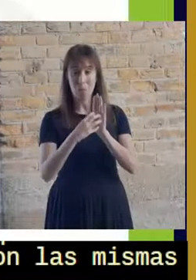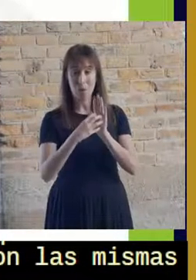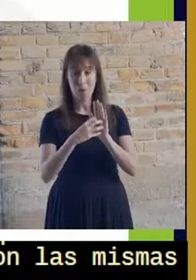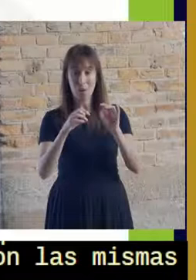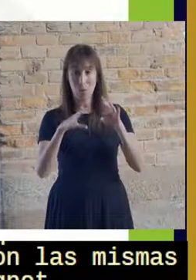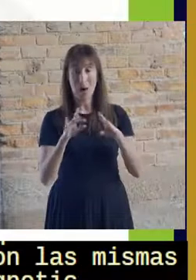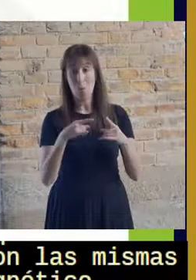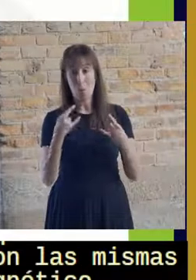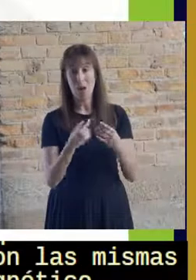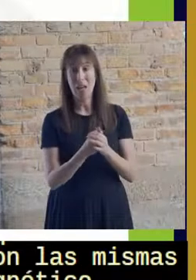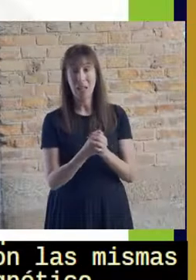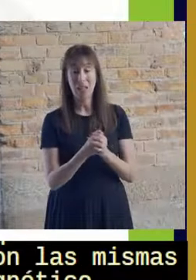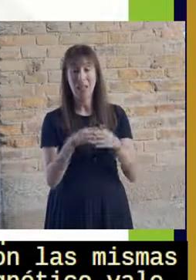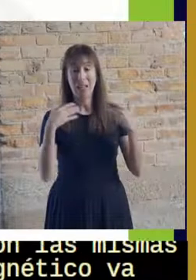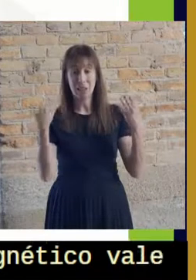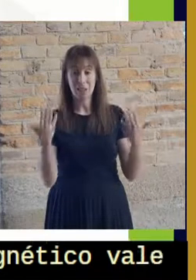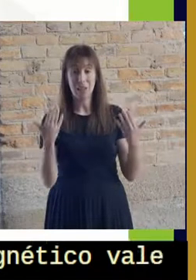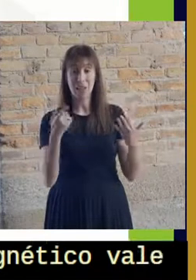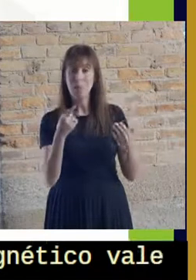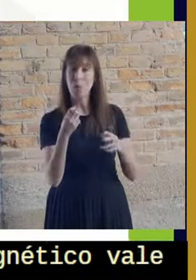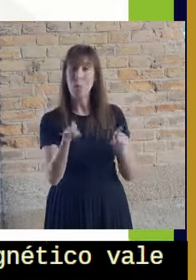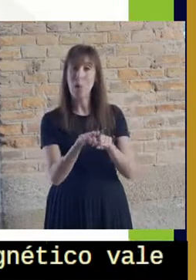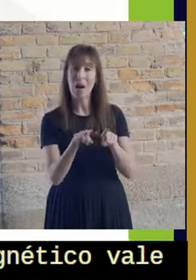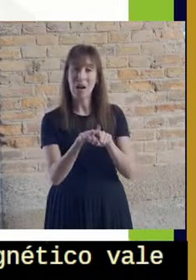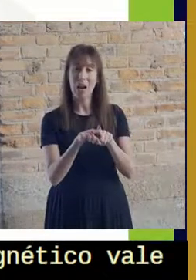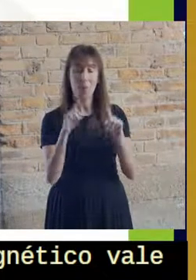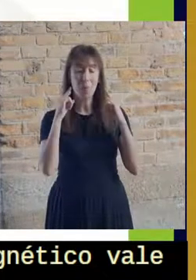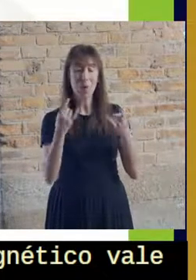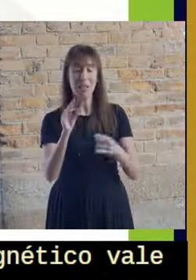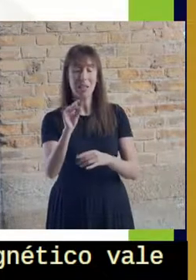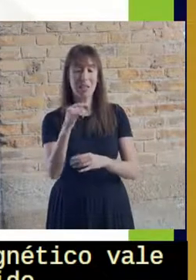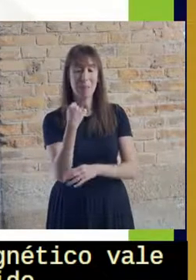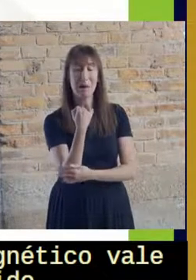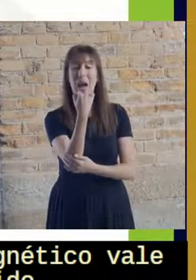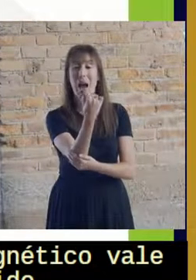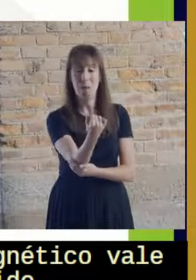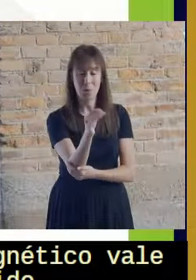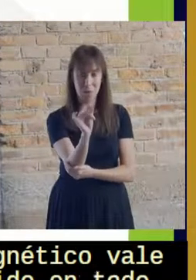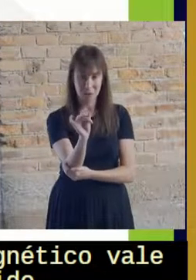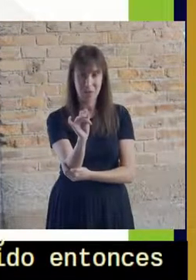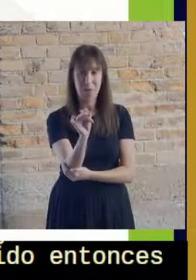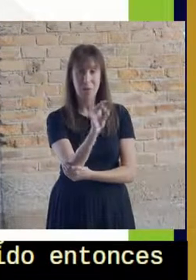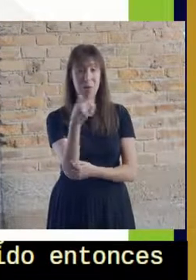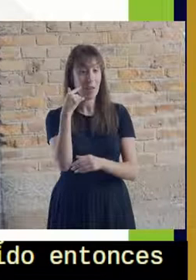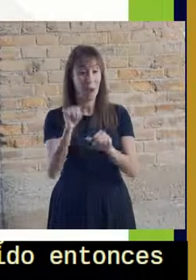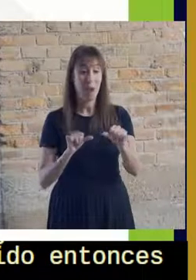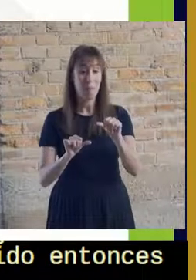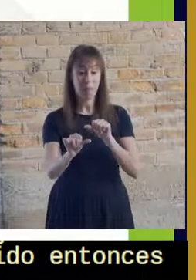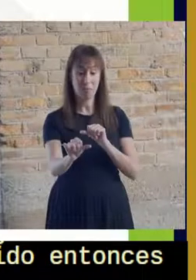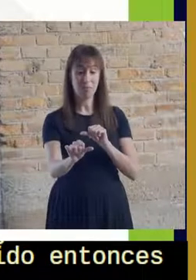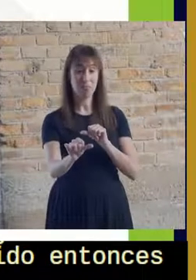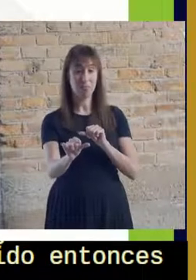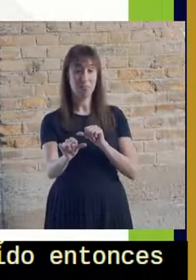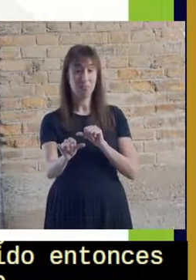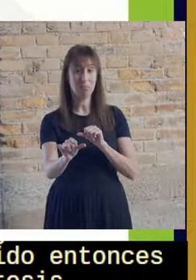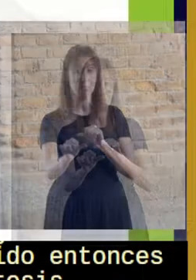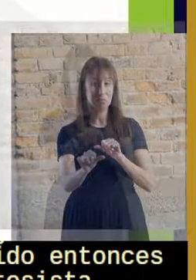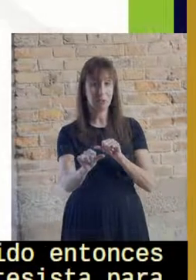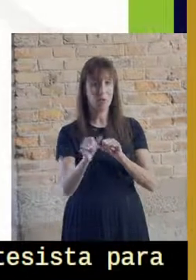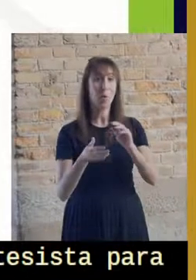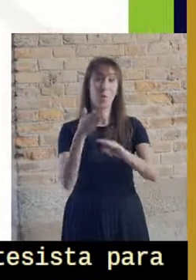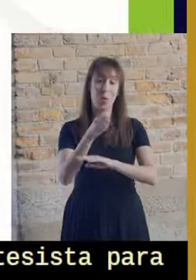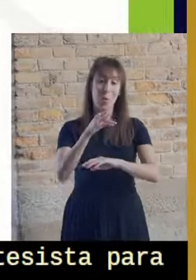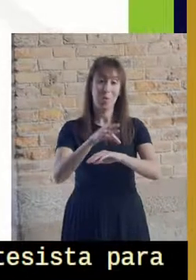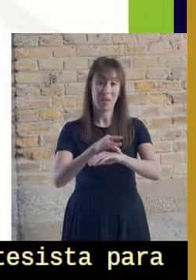bucle magnético Vale entonces un apoyo para que te llegue mejor el sonido yo ya a partir de ahí pues sí me iría ver el audioprotesista para que me